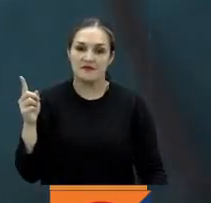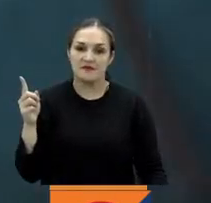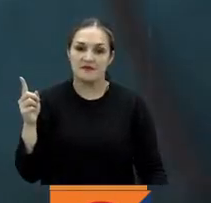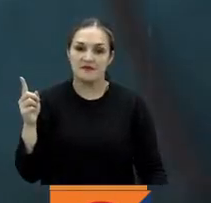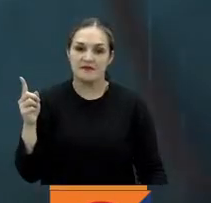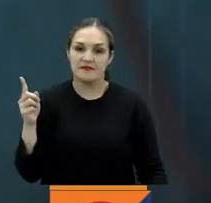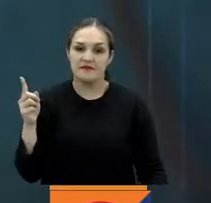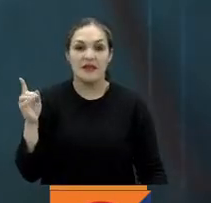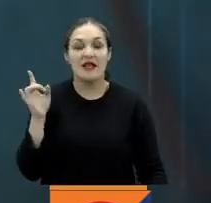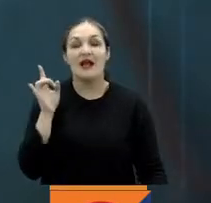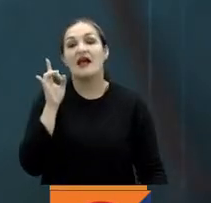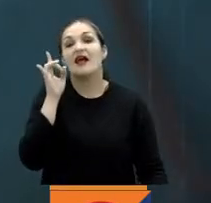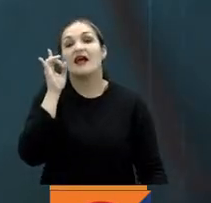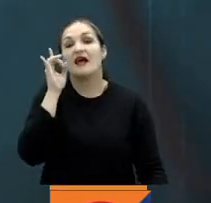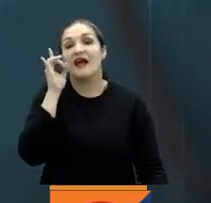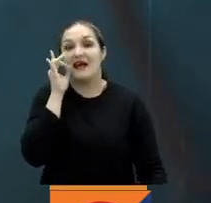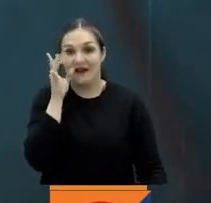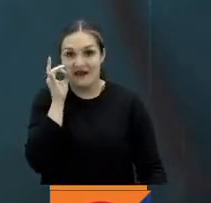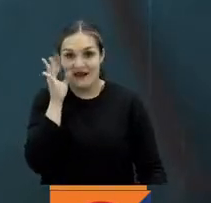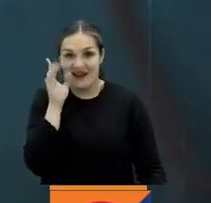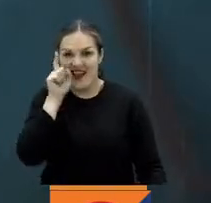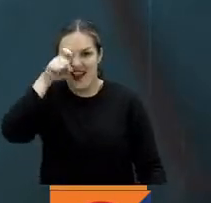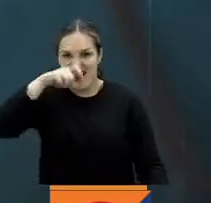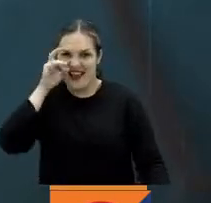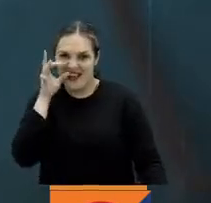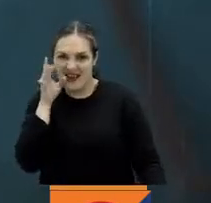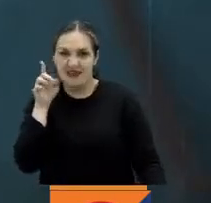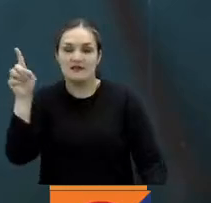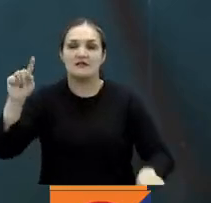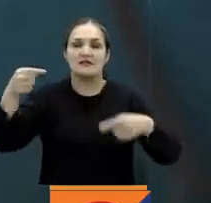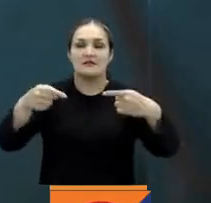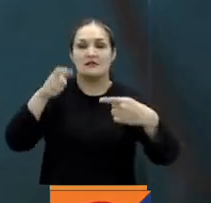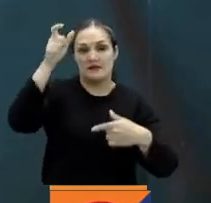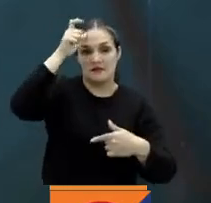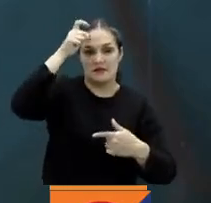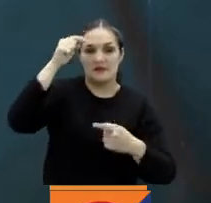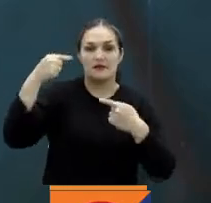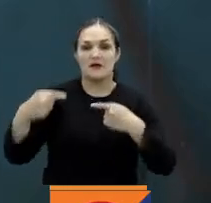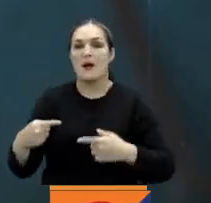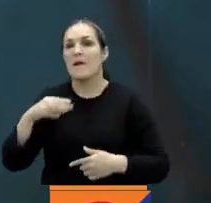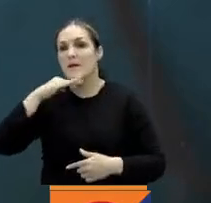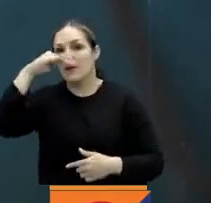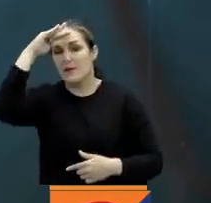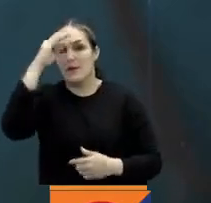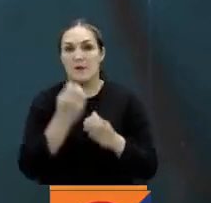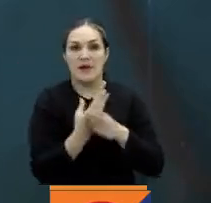está. Águilas se va a medir al América, Medellín y Pasto. Se